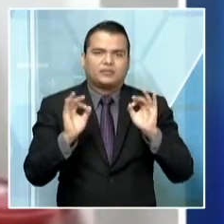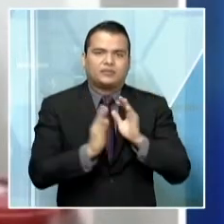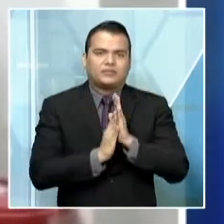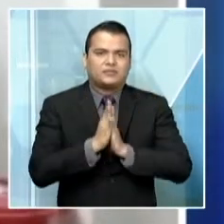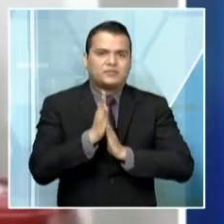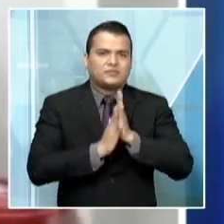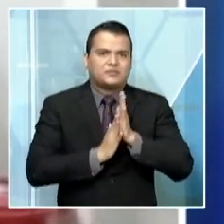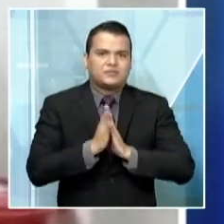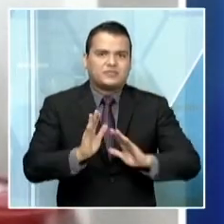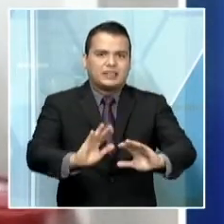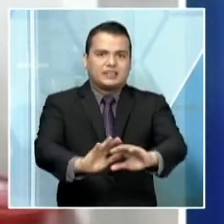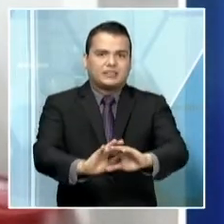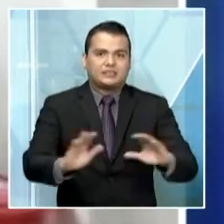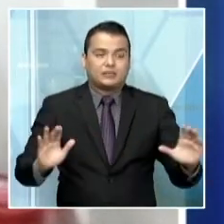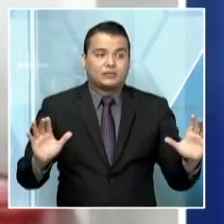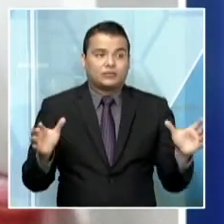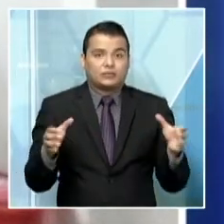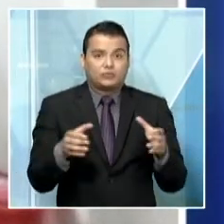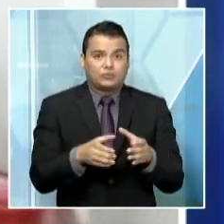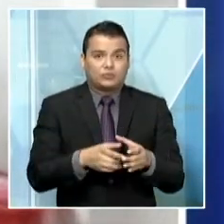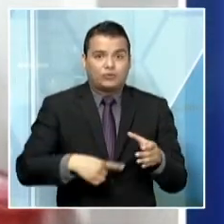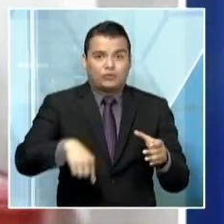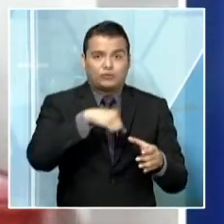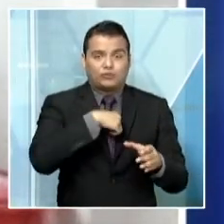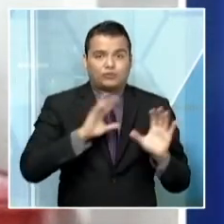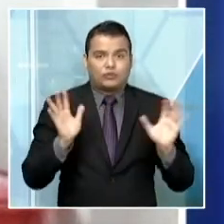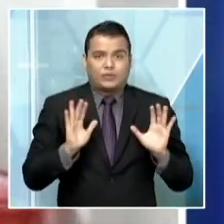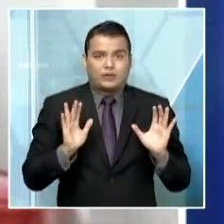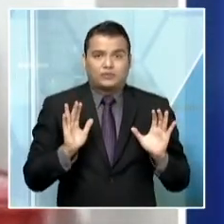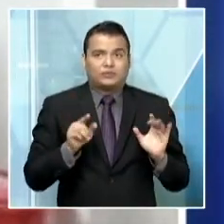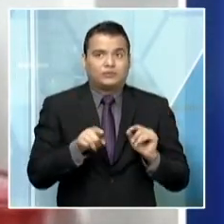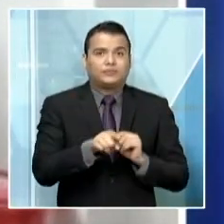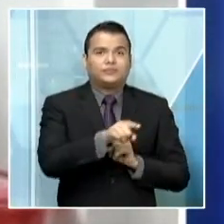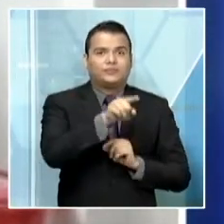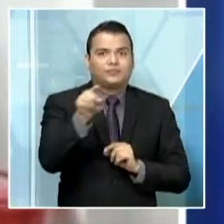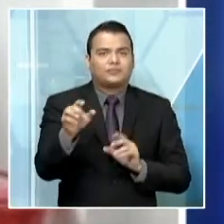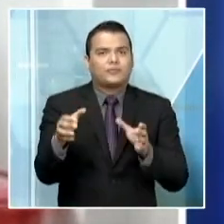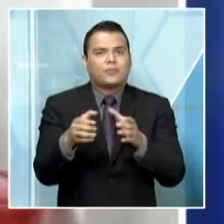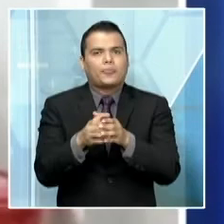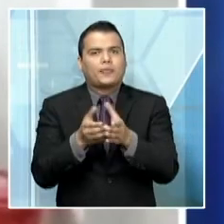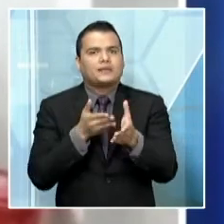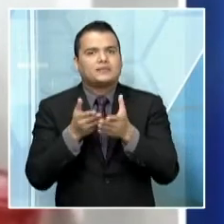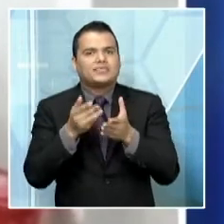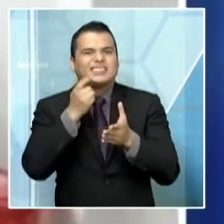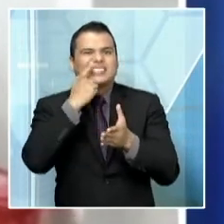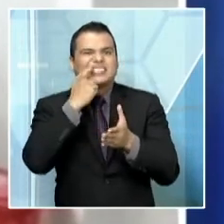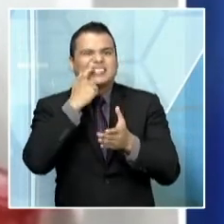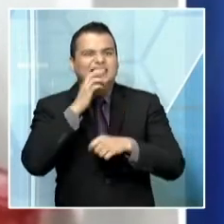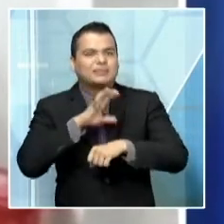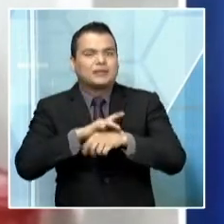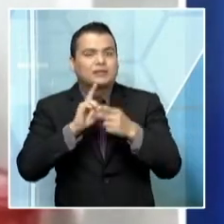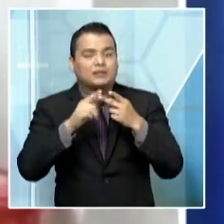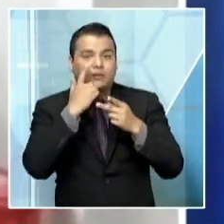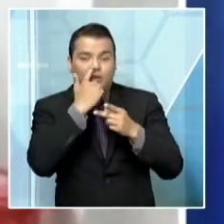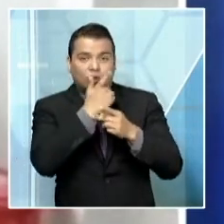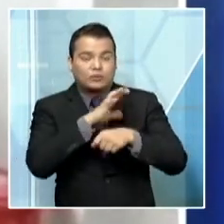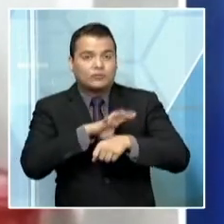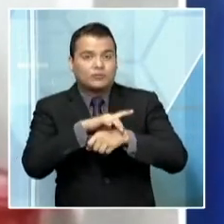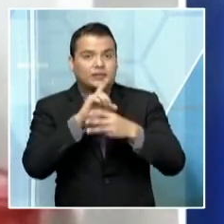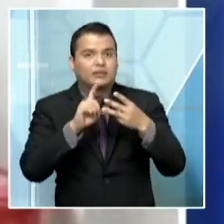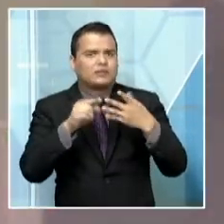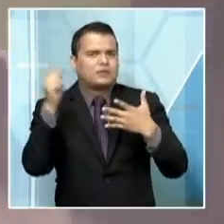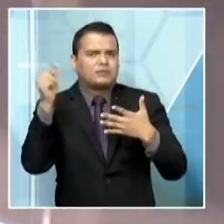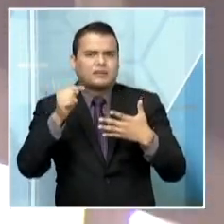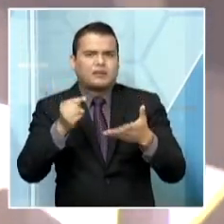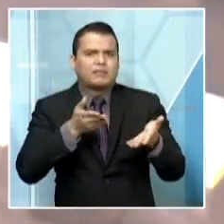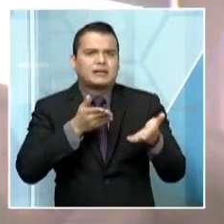no solamente de las cirugías plásticas, sino de la parte de odontología, de la parte de oftalmología, de la parte médica en